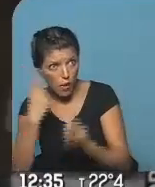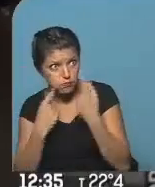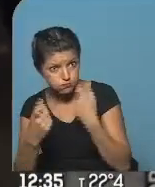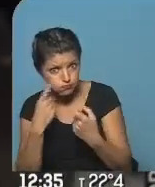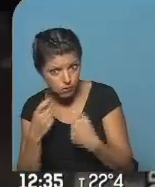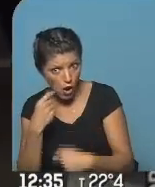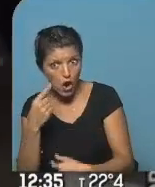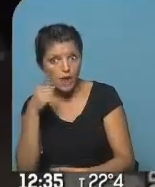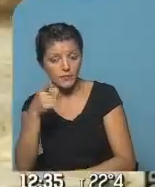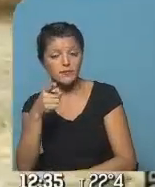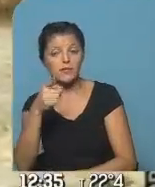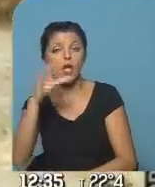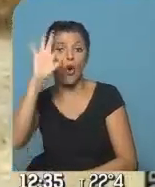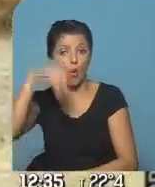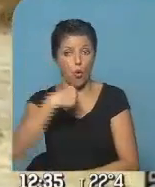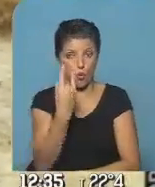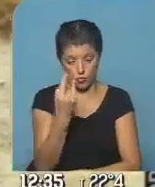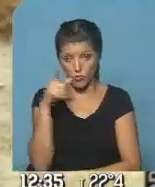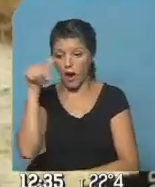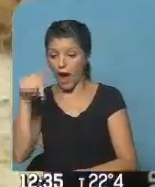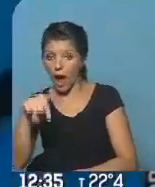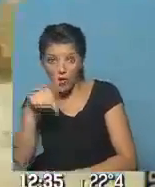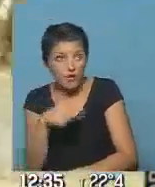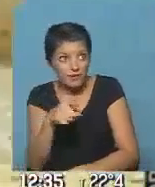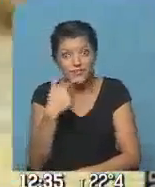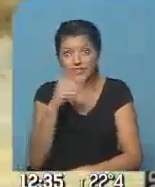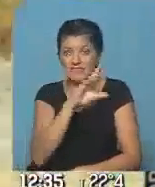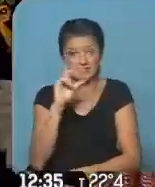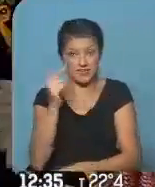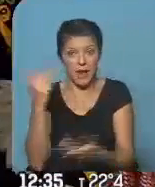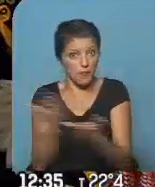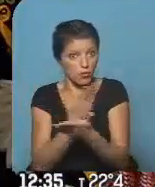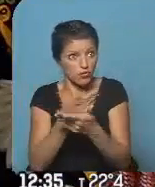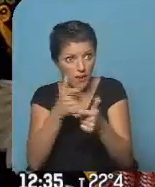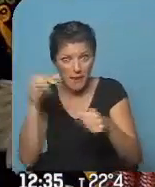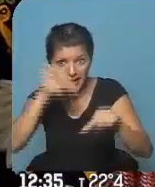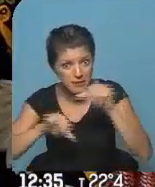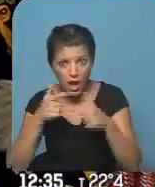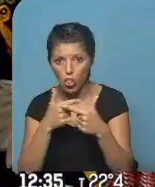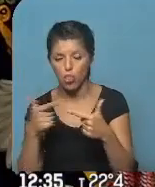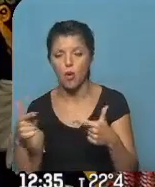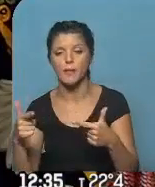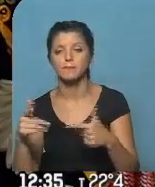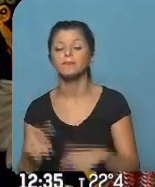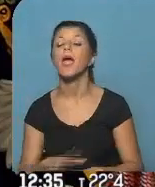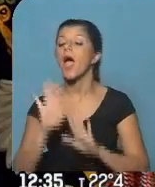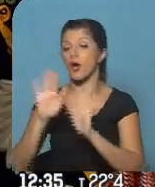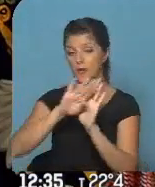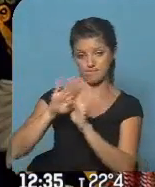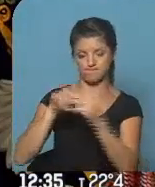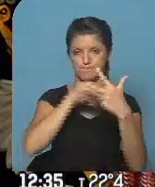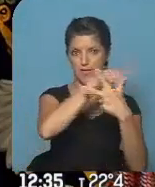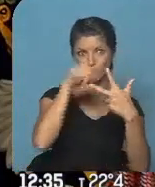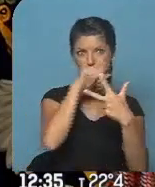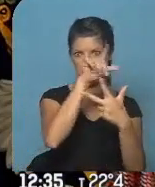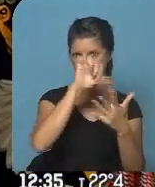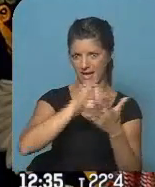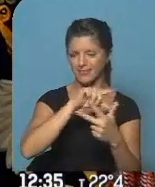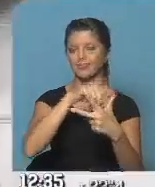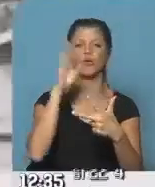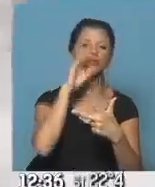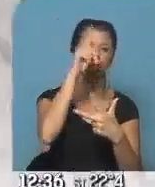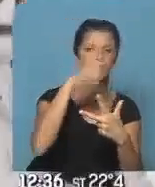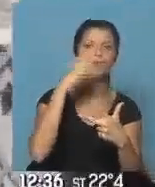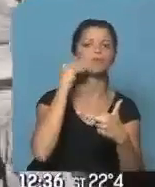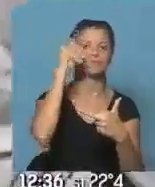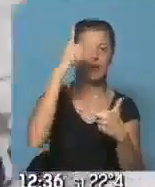internacional. El país carece de ese tipo de armamento. Estados Unidos y sus aliados sostienen por su parte que en el ataque